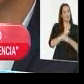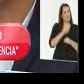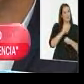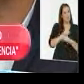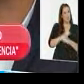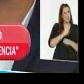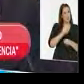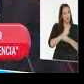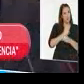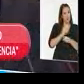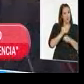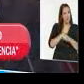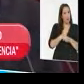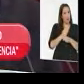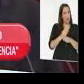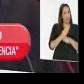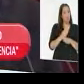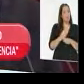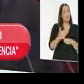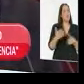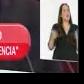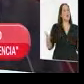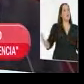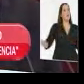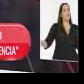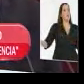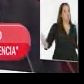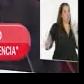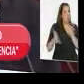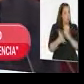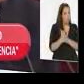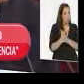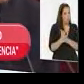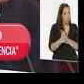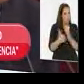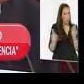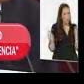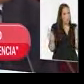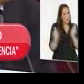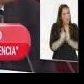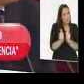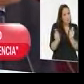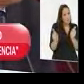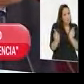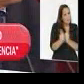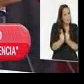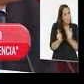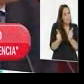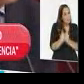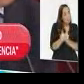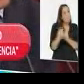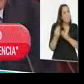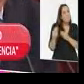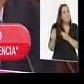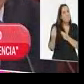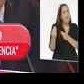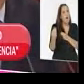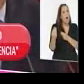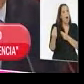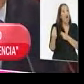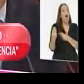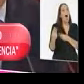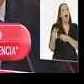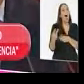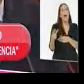el aumento de los peajes. Entonces lo que intentan es que la gente viaje menos por las autopistas que llegan a la Ciudad de Buenos Aires en la hora